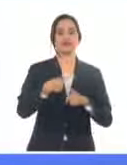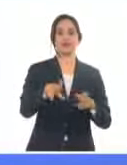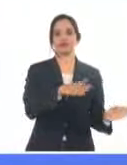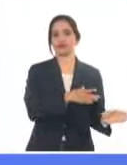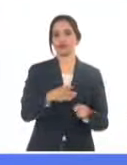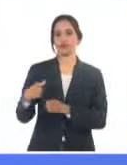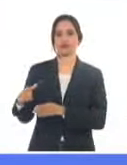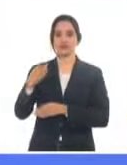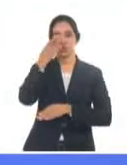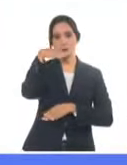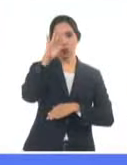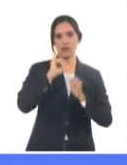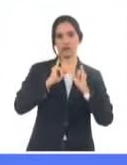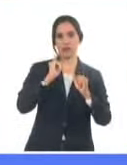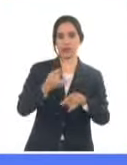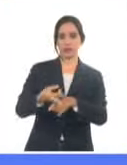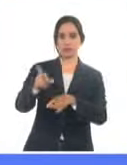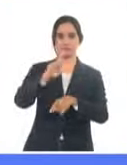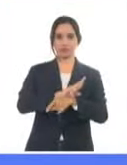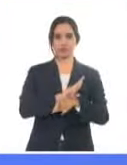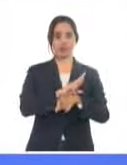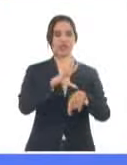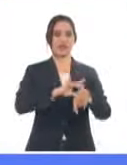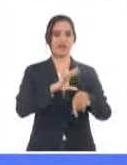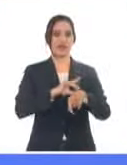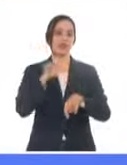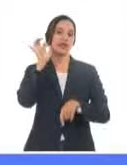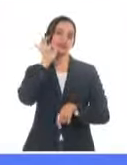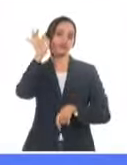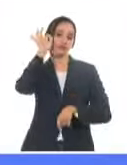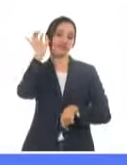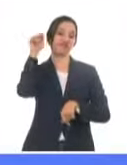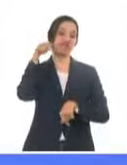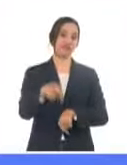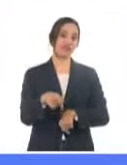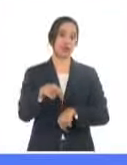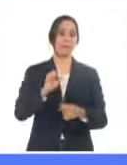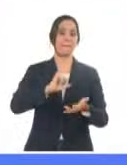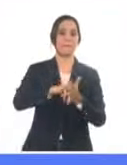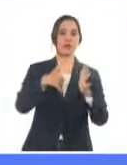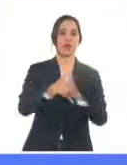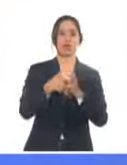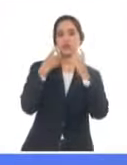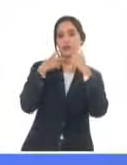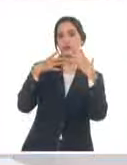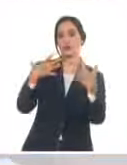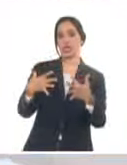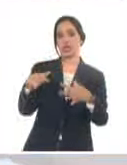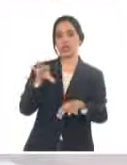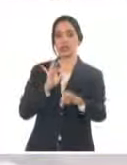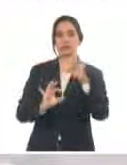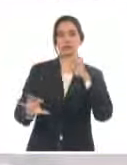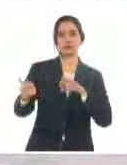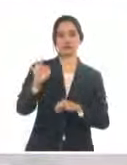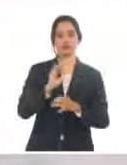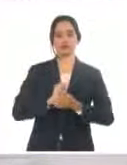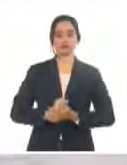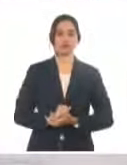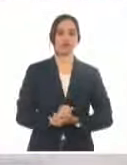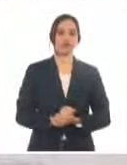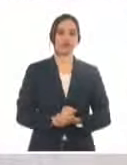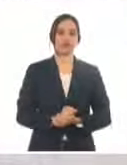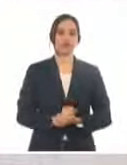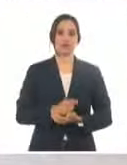Miradas en la prevención del VIH-Sida. Desde un proyecto salubrista de América Latina se capacitan a gestores comunitarios.